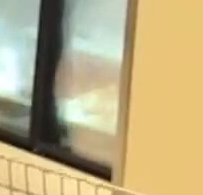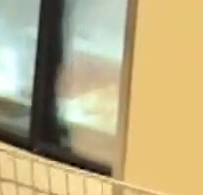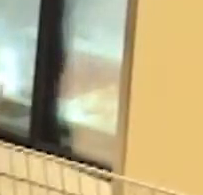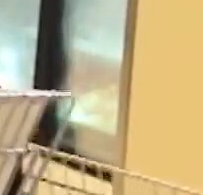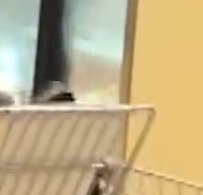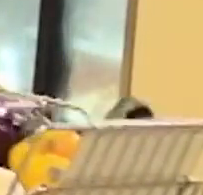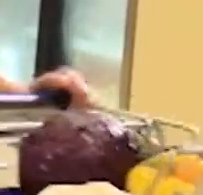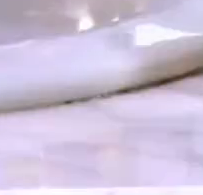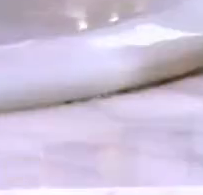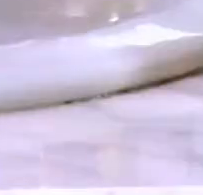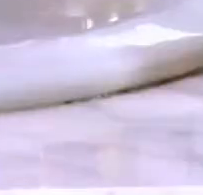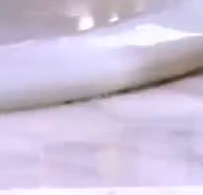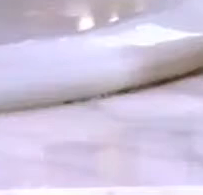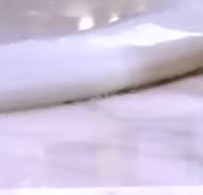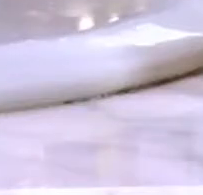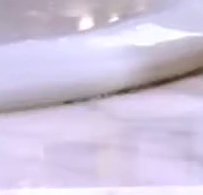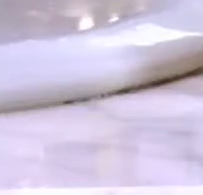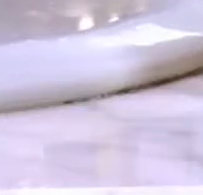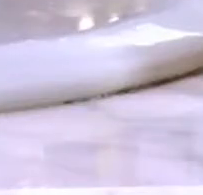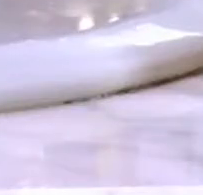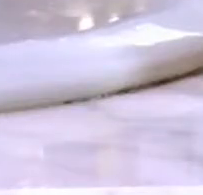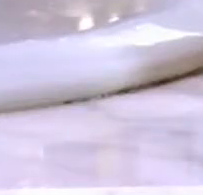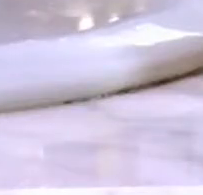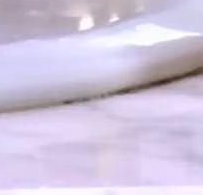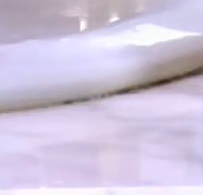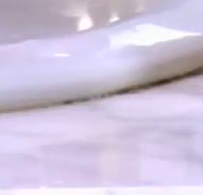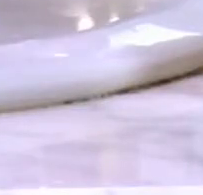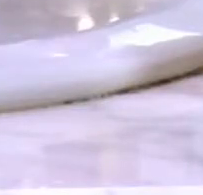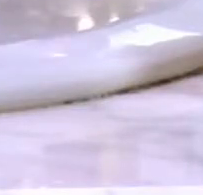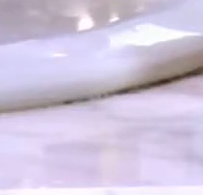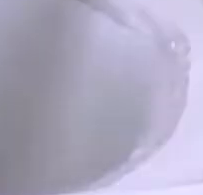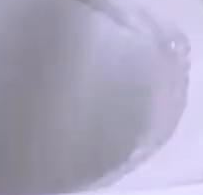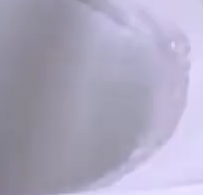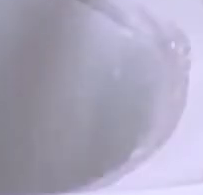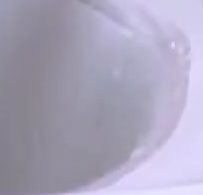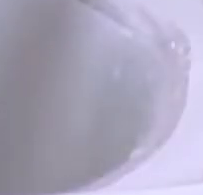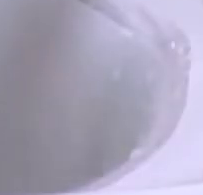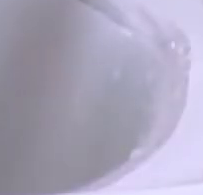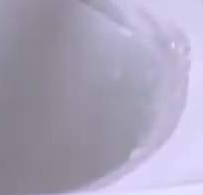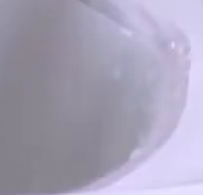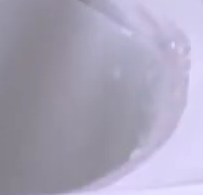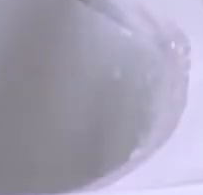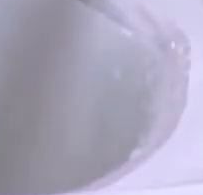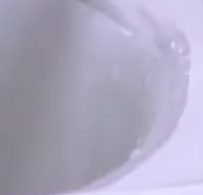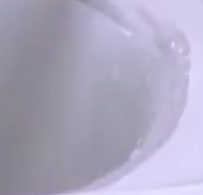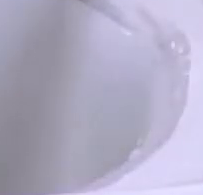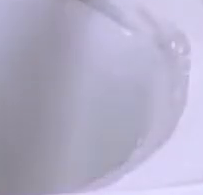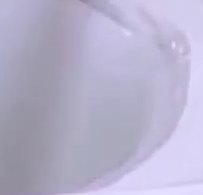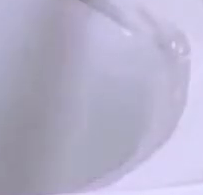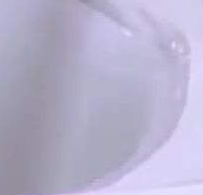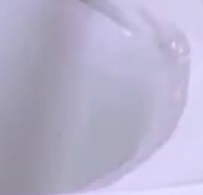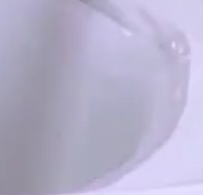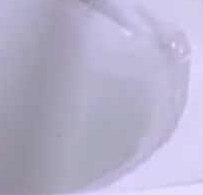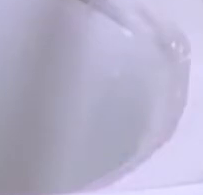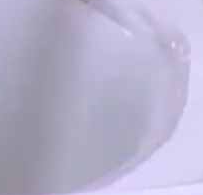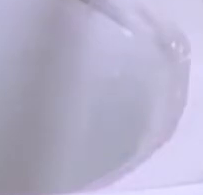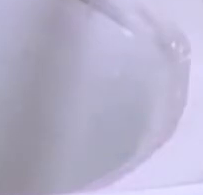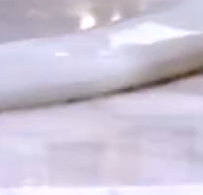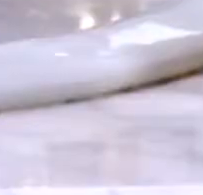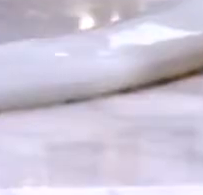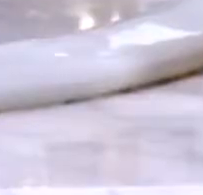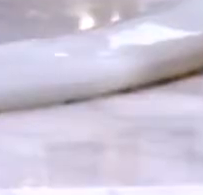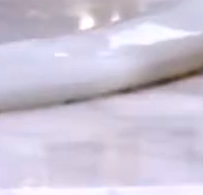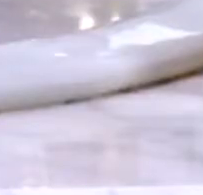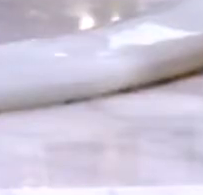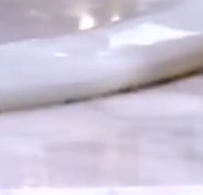Libérese de los microbios. Lave sus manos frecuentemente con agua y jabón. Cerciórese de frotar entre sus dedos, bajo las uñas